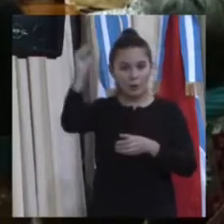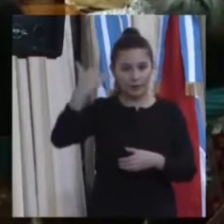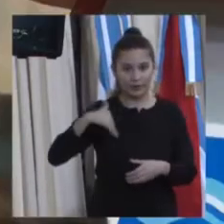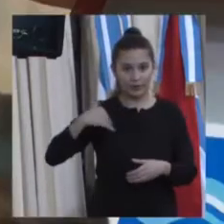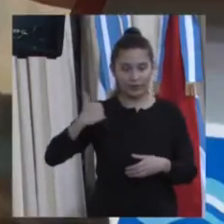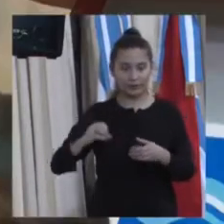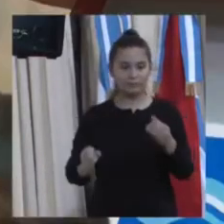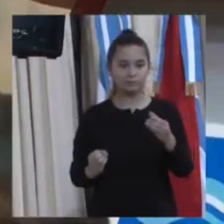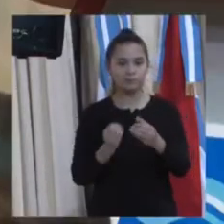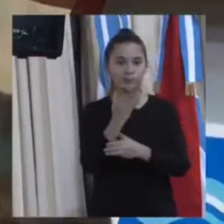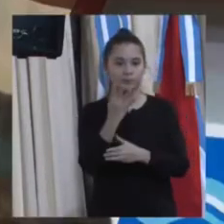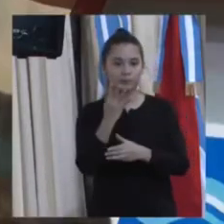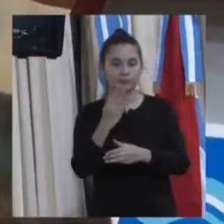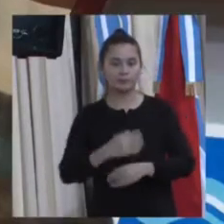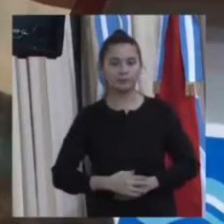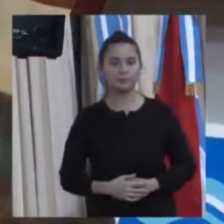Insurrexit, apareció